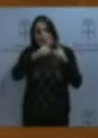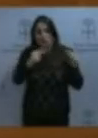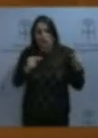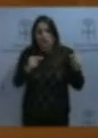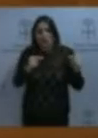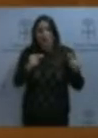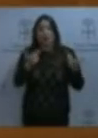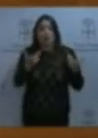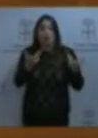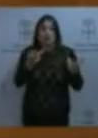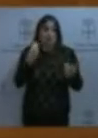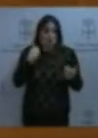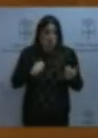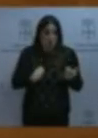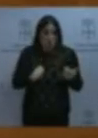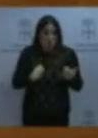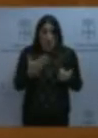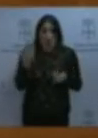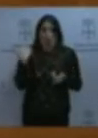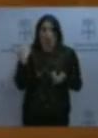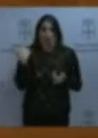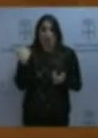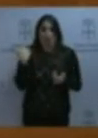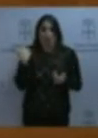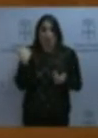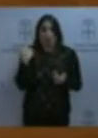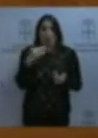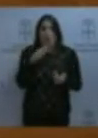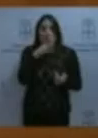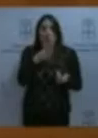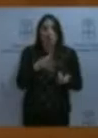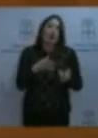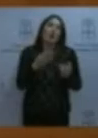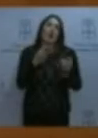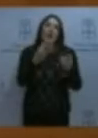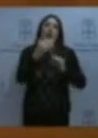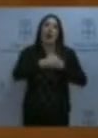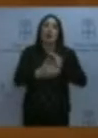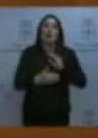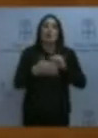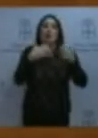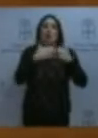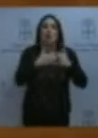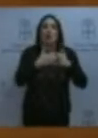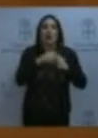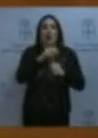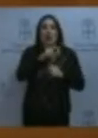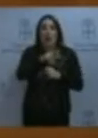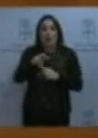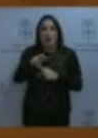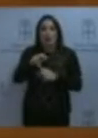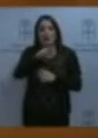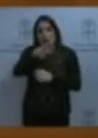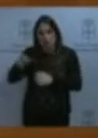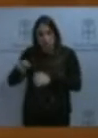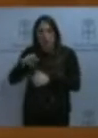tal y como tristemente hemos comprobado recientemente con el expolio del archivo de la fábrica de armas de Trubia a la ciudad de Oviedo para su depósito en